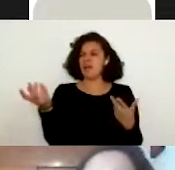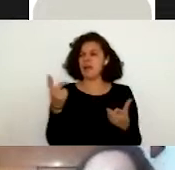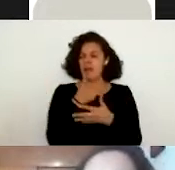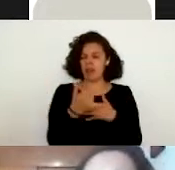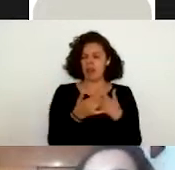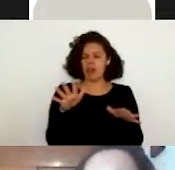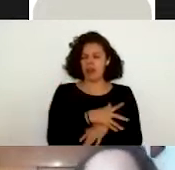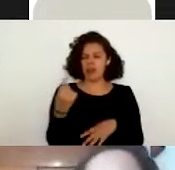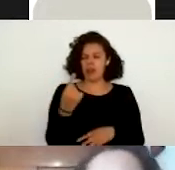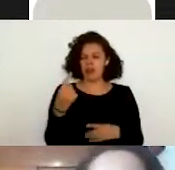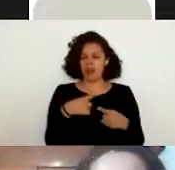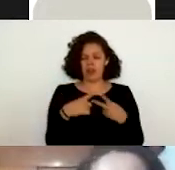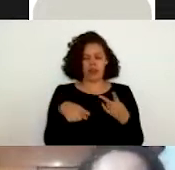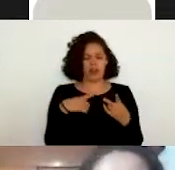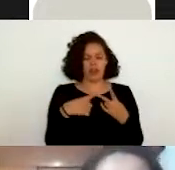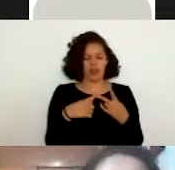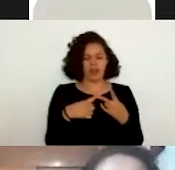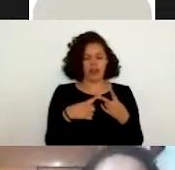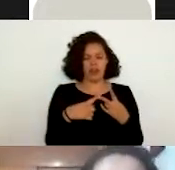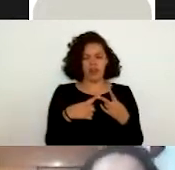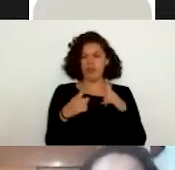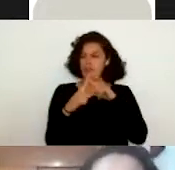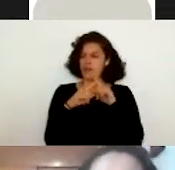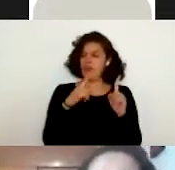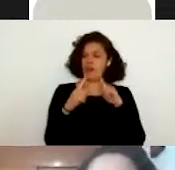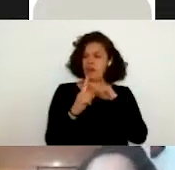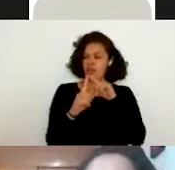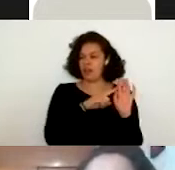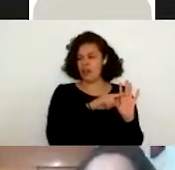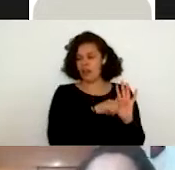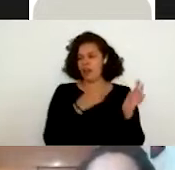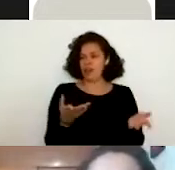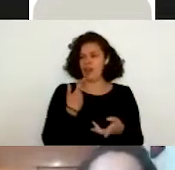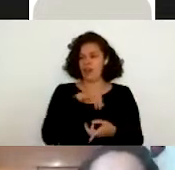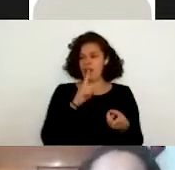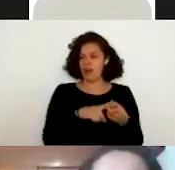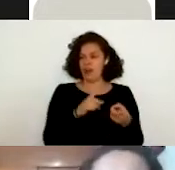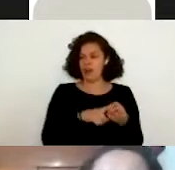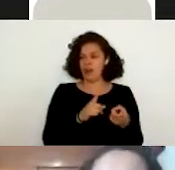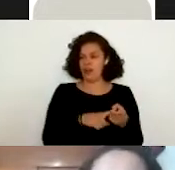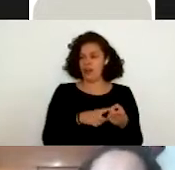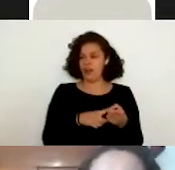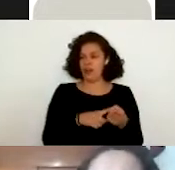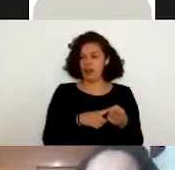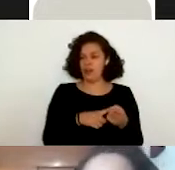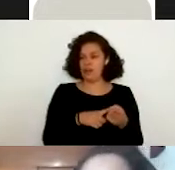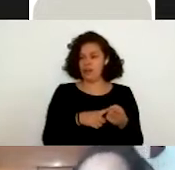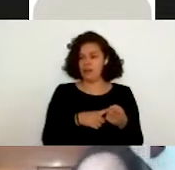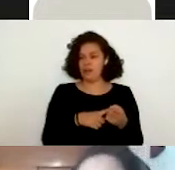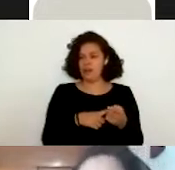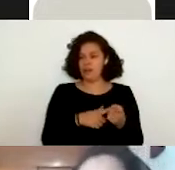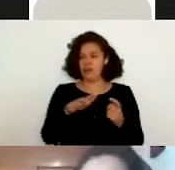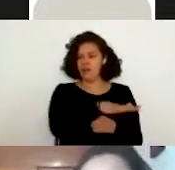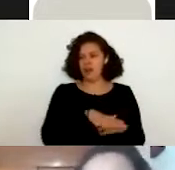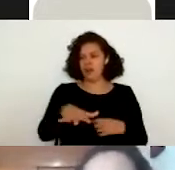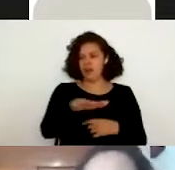¿Qué impacto va a tener, no? ¿Dónde? Eso es un poco de lo que ya comentábamos, el espacio físico y